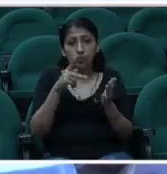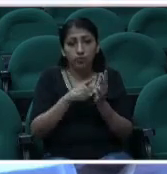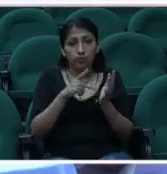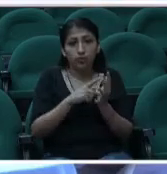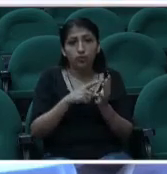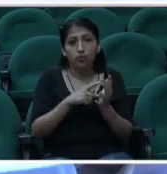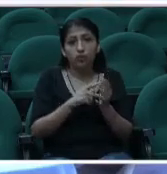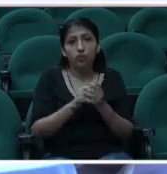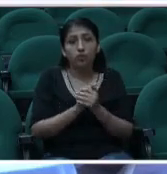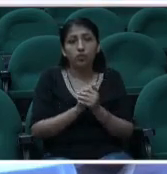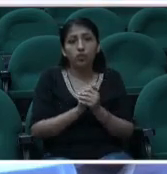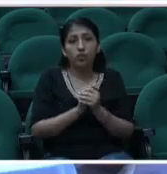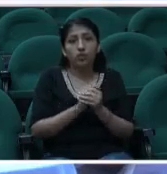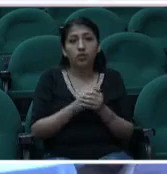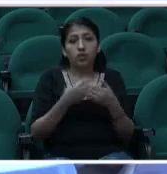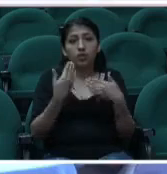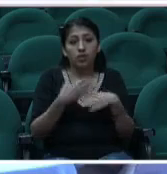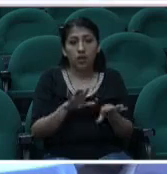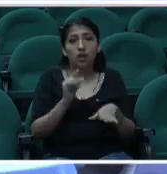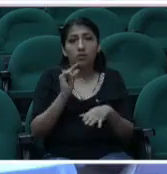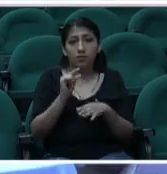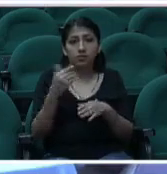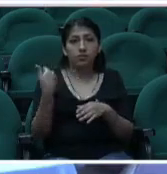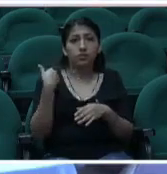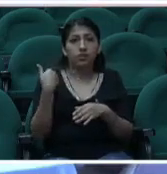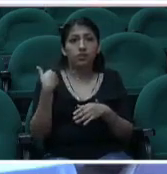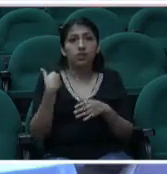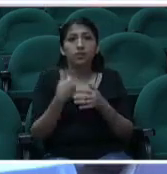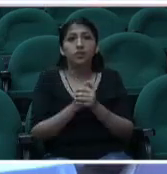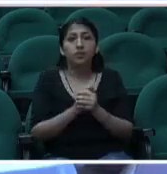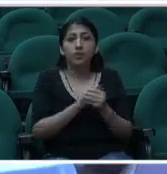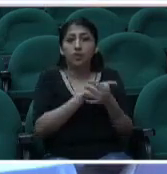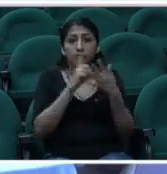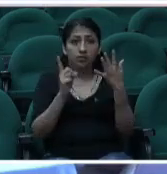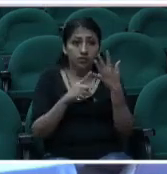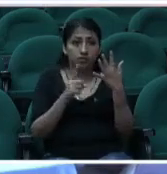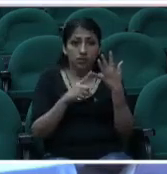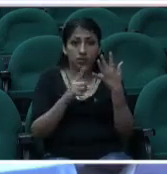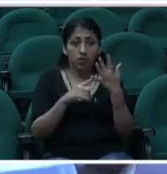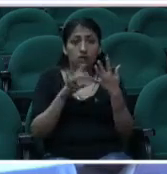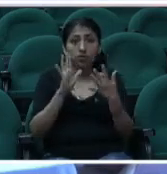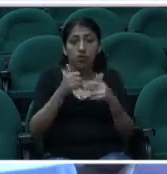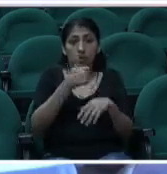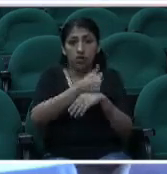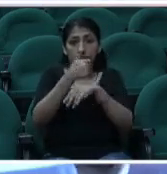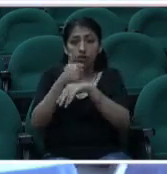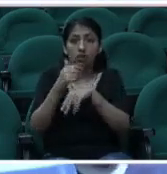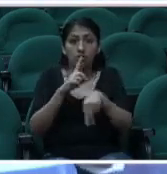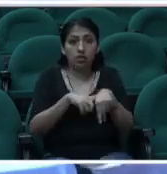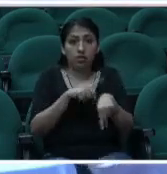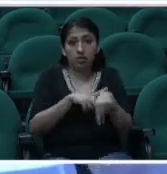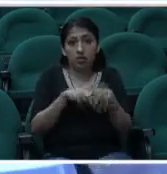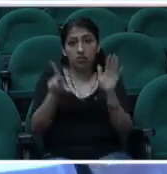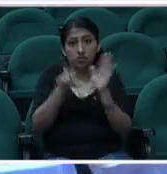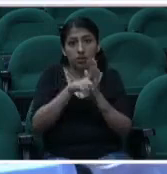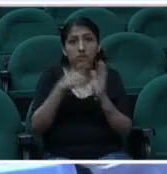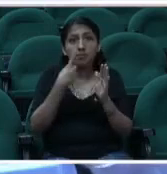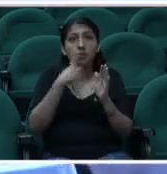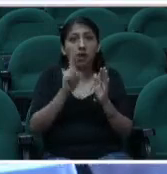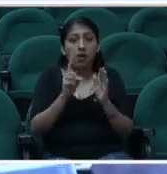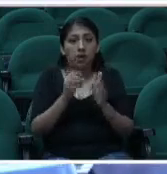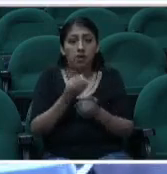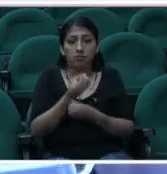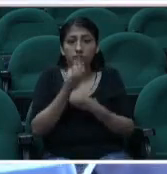donde ya mismo lo vamos a tener en el punto 5 el candidato deberá sujetarse a los tiempos establecidos para su